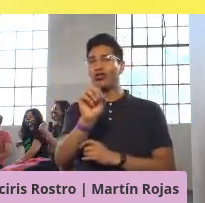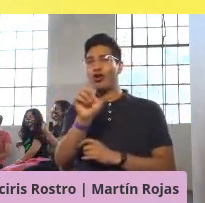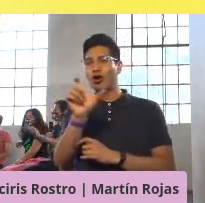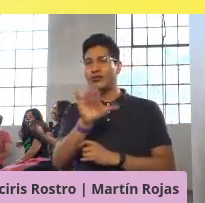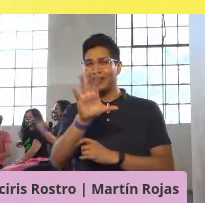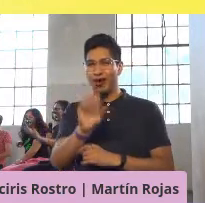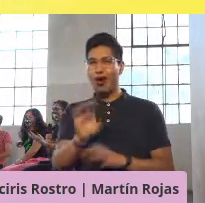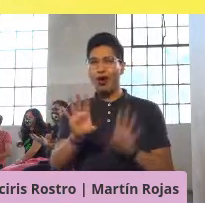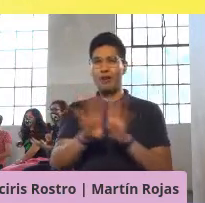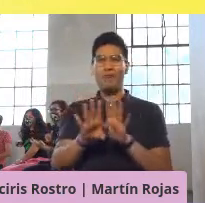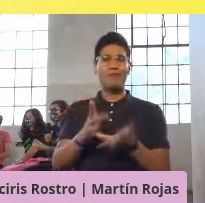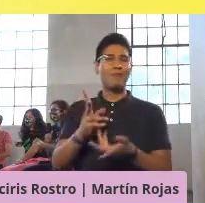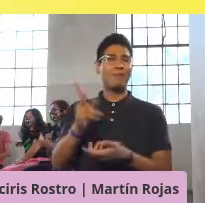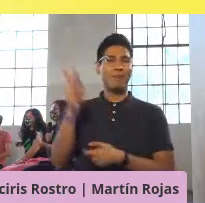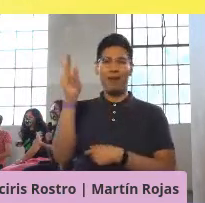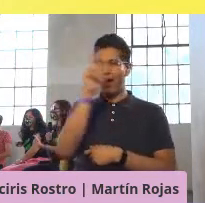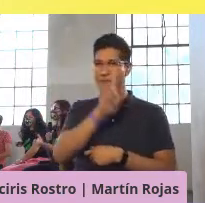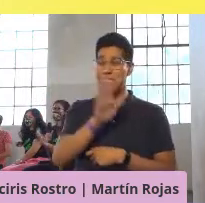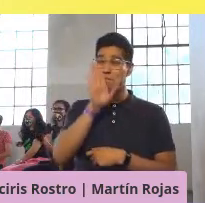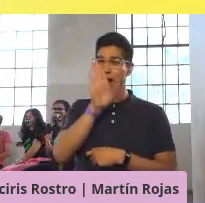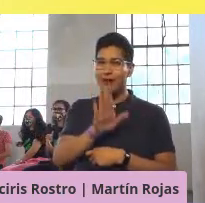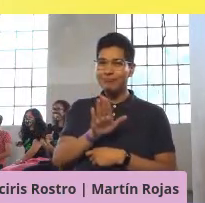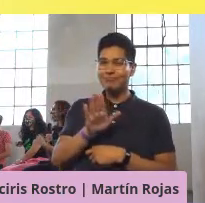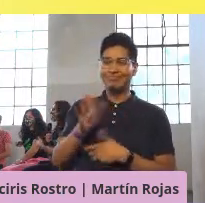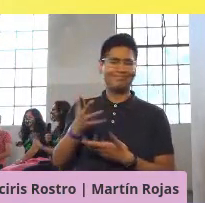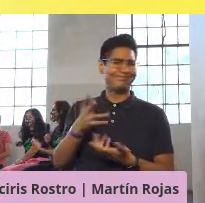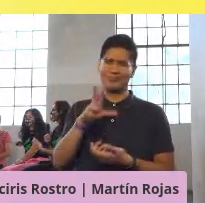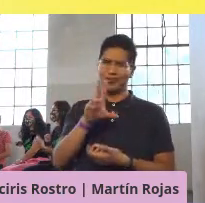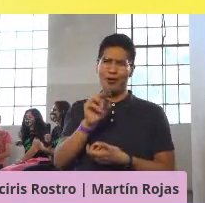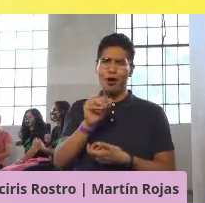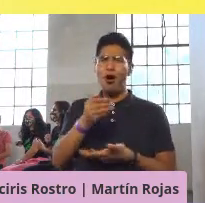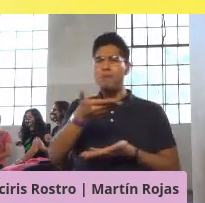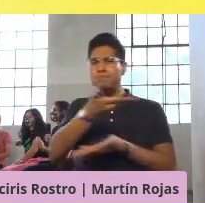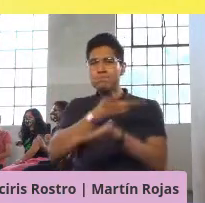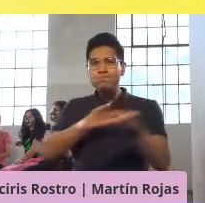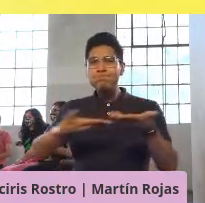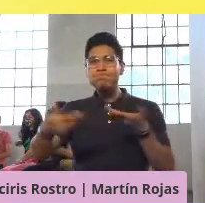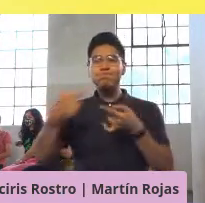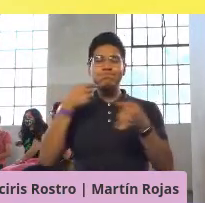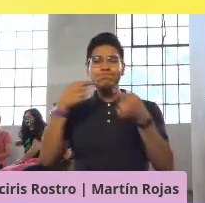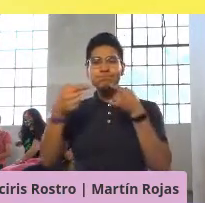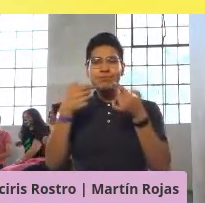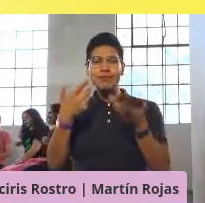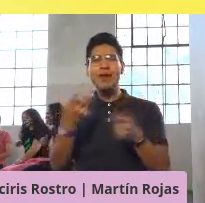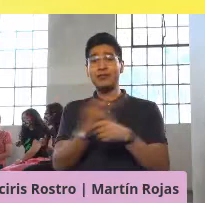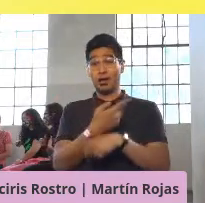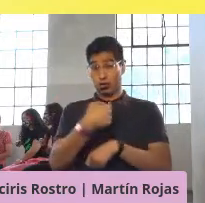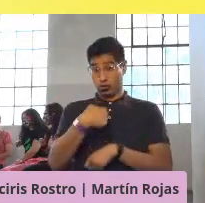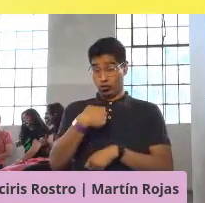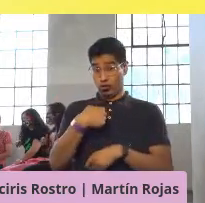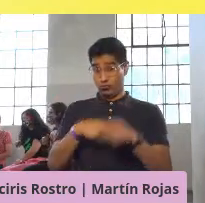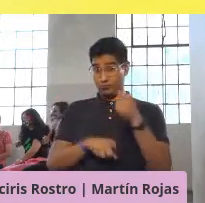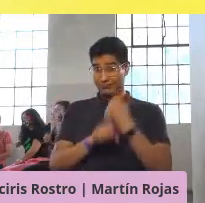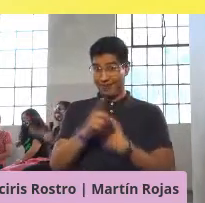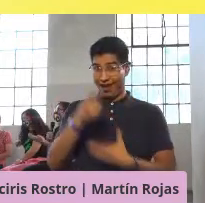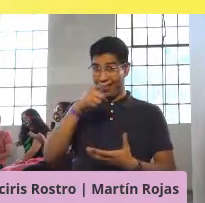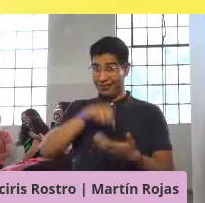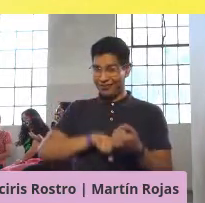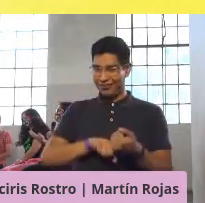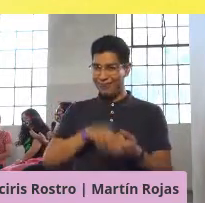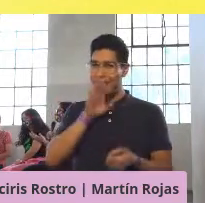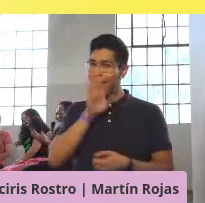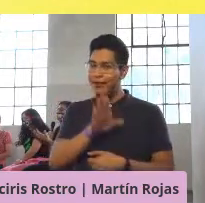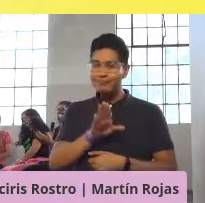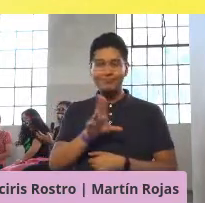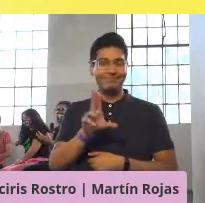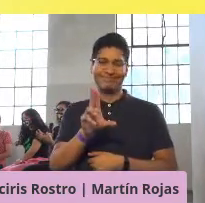man, a mí me pasa esto. Y no, a mí también. Ah, bueno, entonces el problema, o sea, no soy yo el problema. El problema viene de